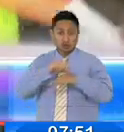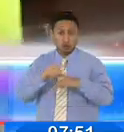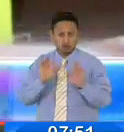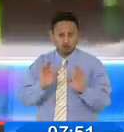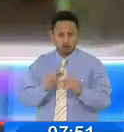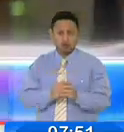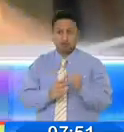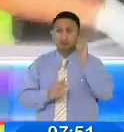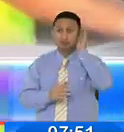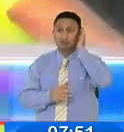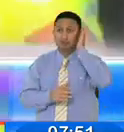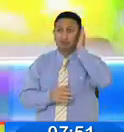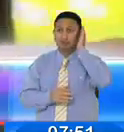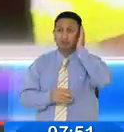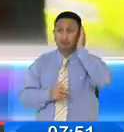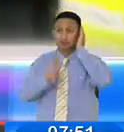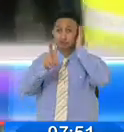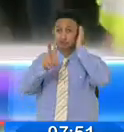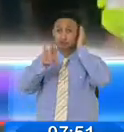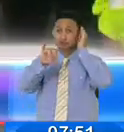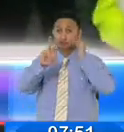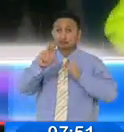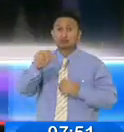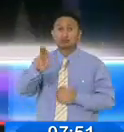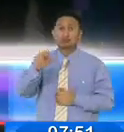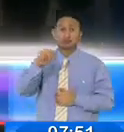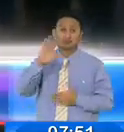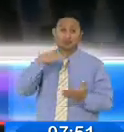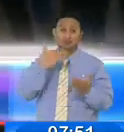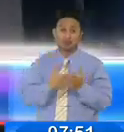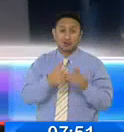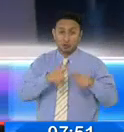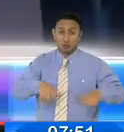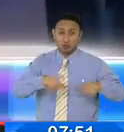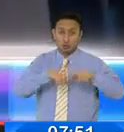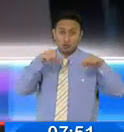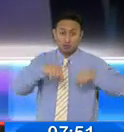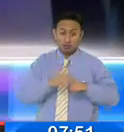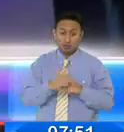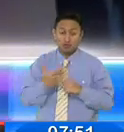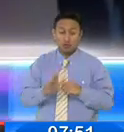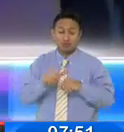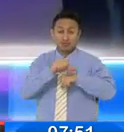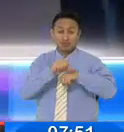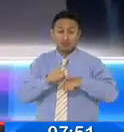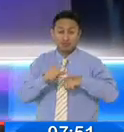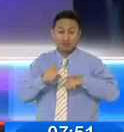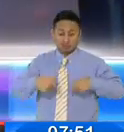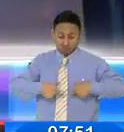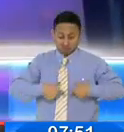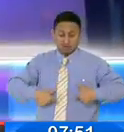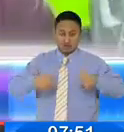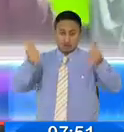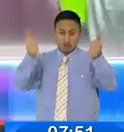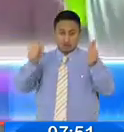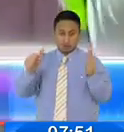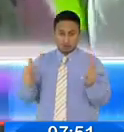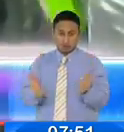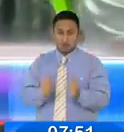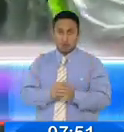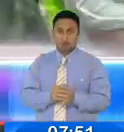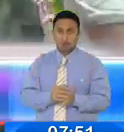Viviana Mafares Cedeño había acudido al lugar para realizarse una abdominoplastia por el valor